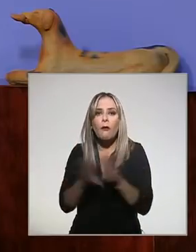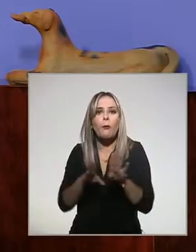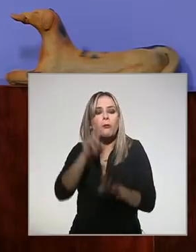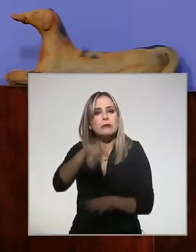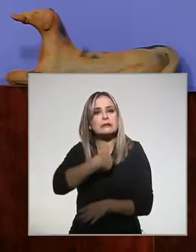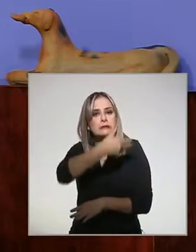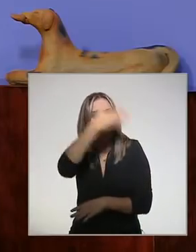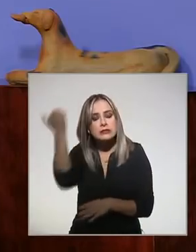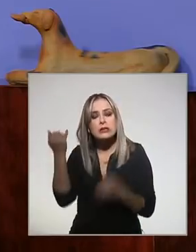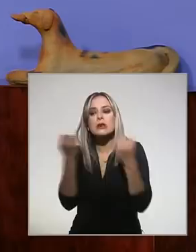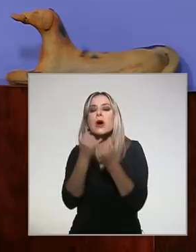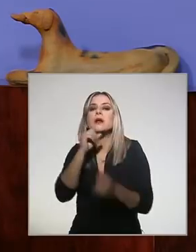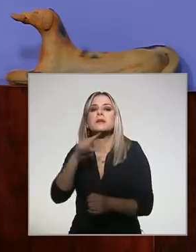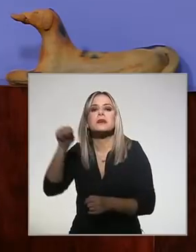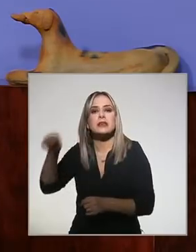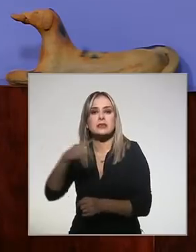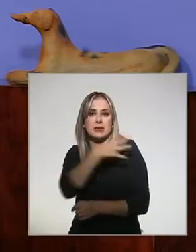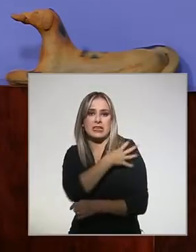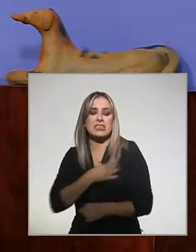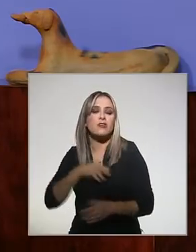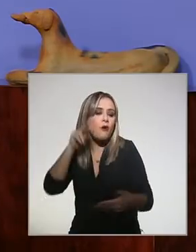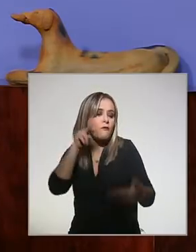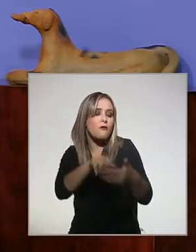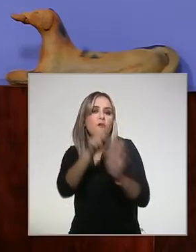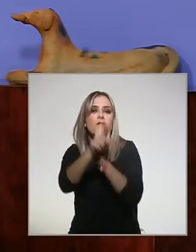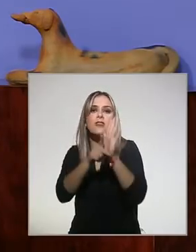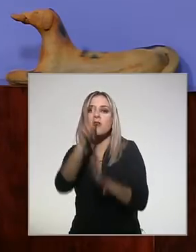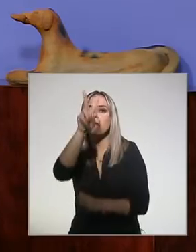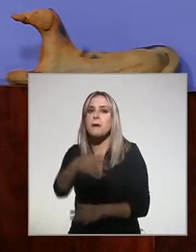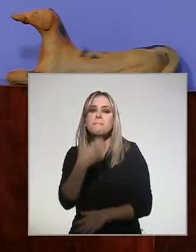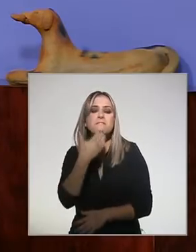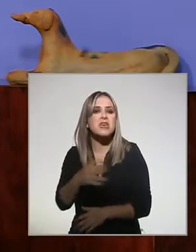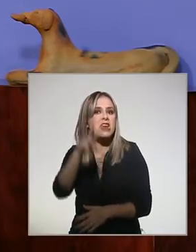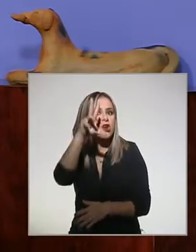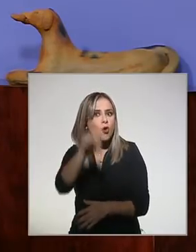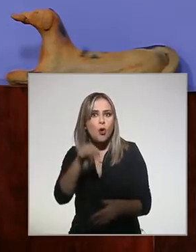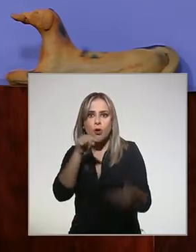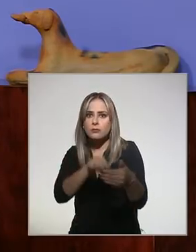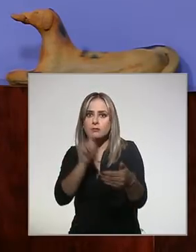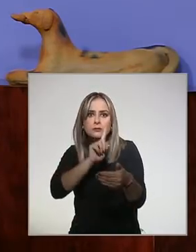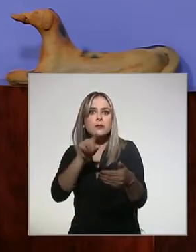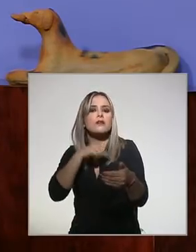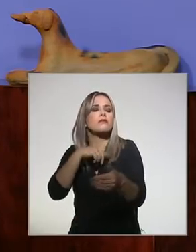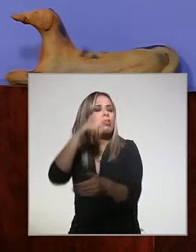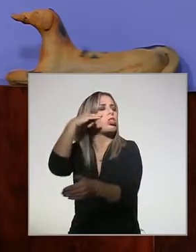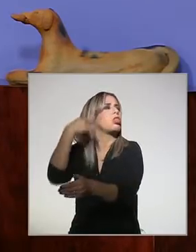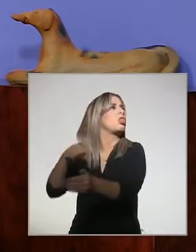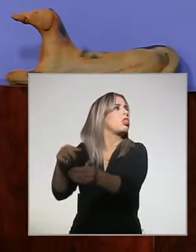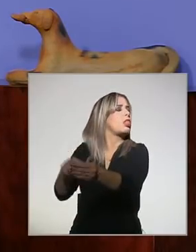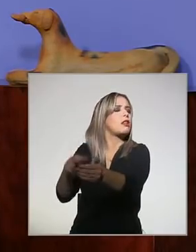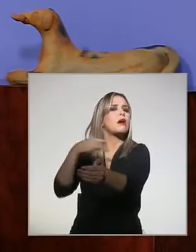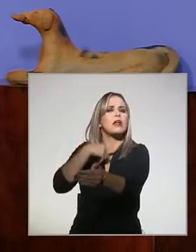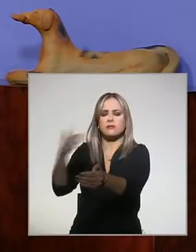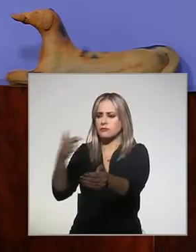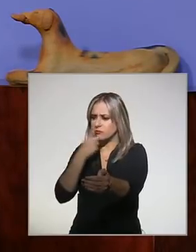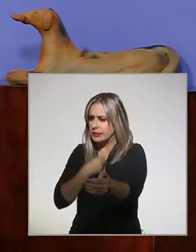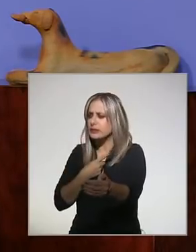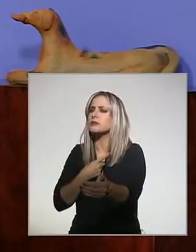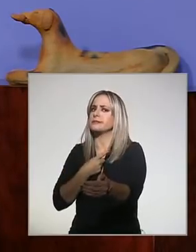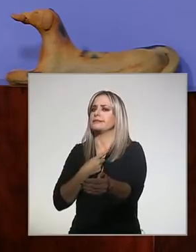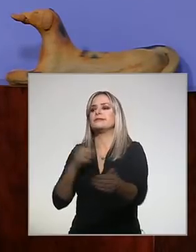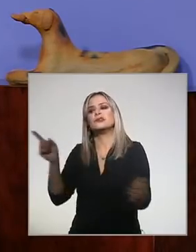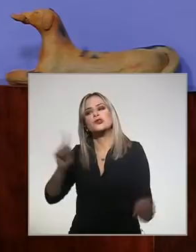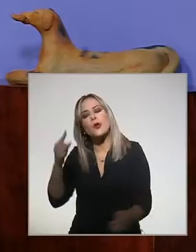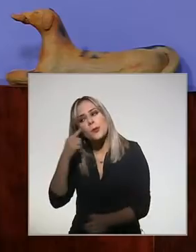hijo se topó con videos no aptos para él sin que yo me diera cuenta. Él me lo dijo y tuvimos una breve